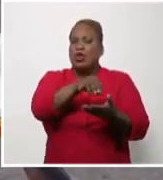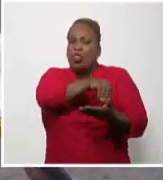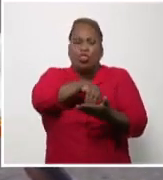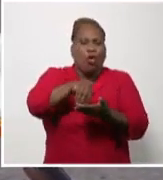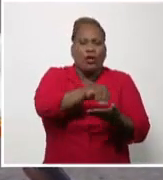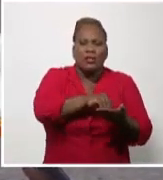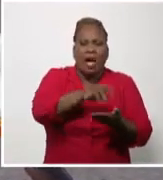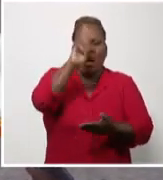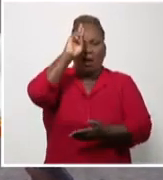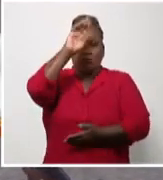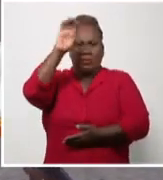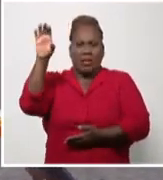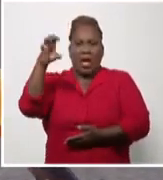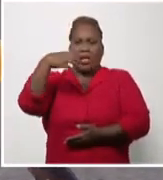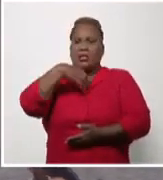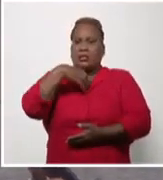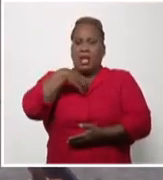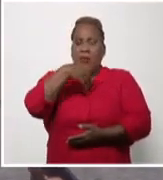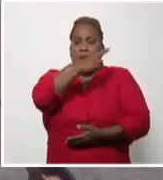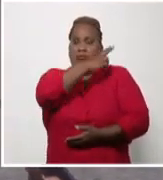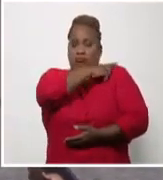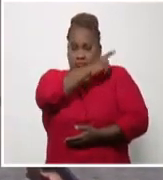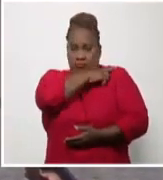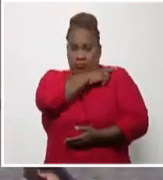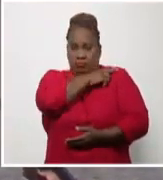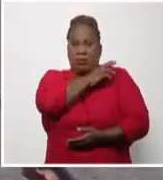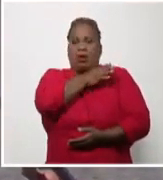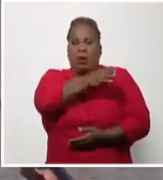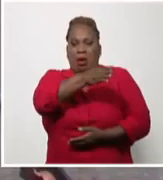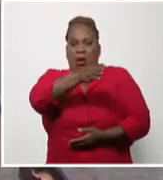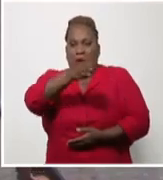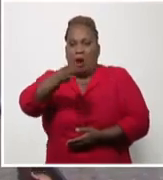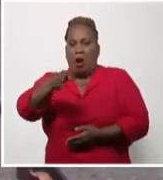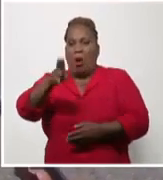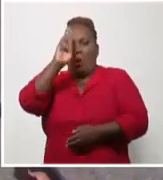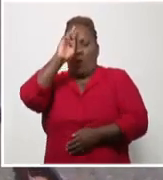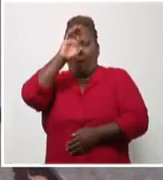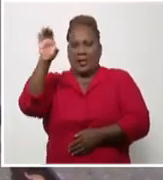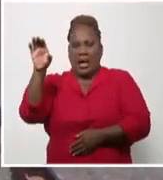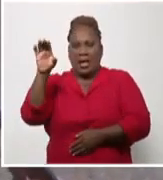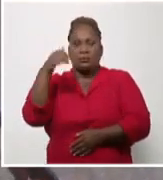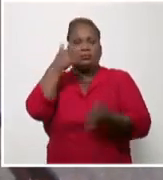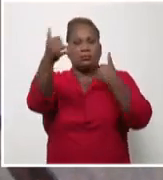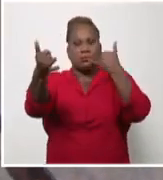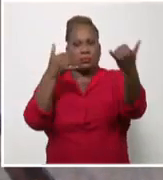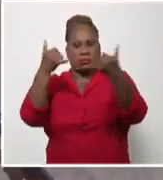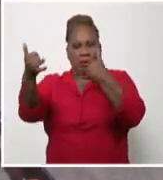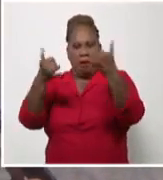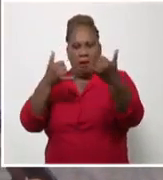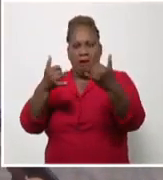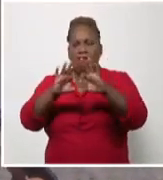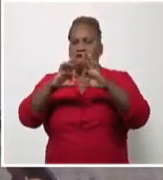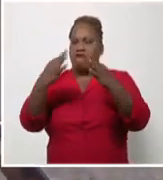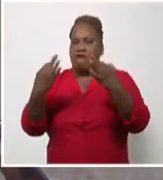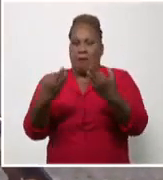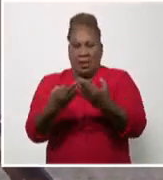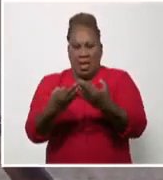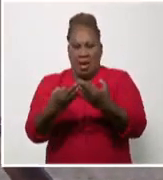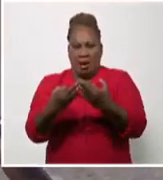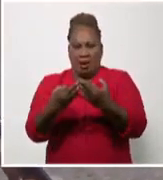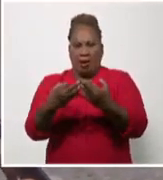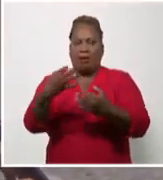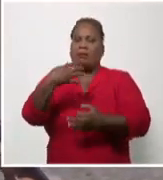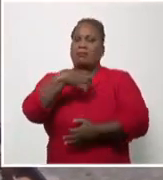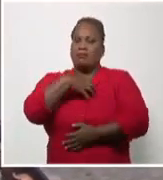encuentra tenemos cuadros en cada uno de los hospitales nos pondremos en contacto con los familiares tenemos también en